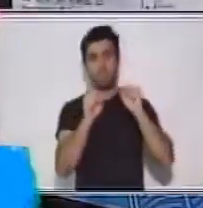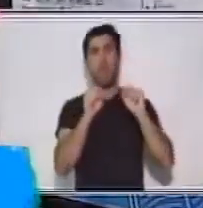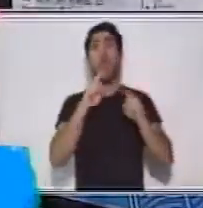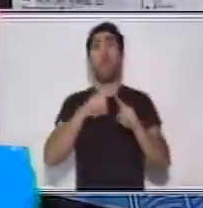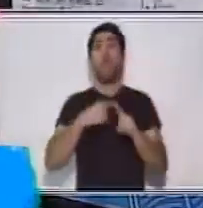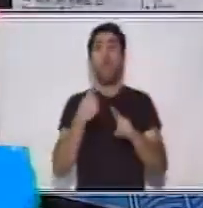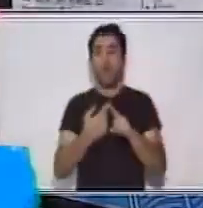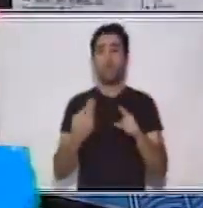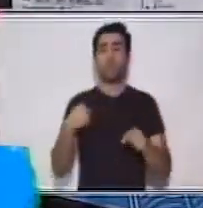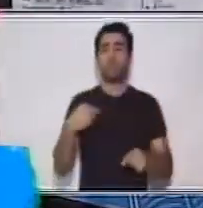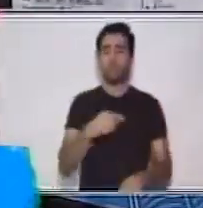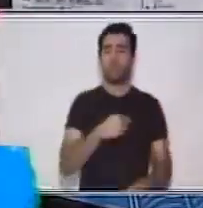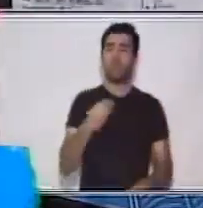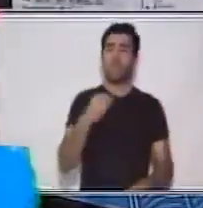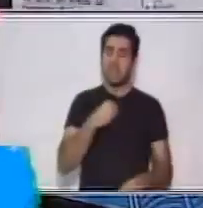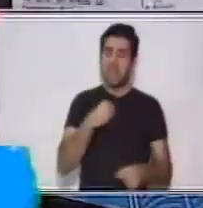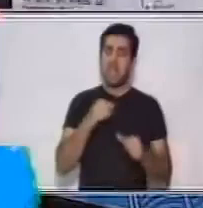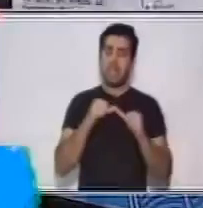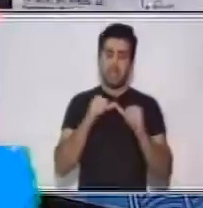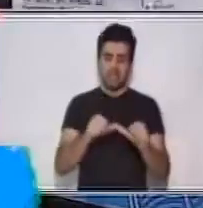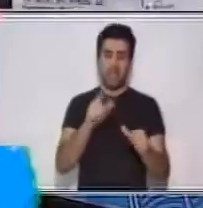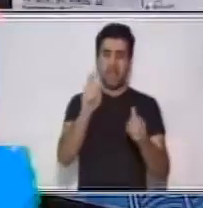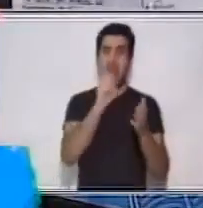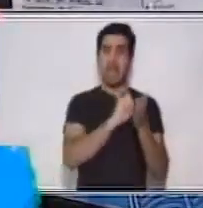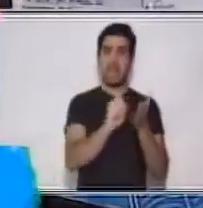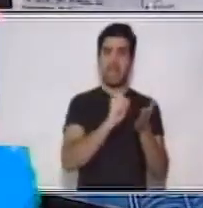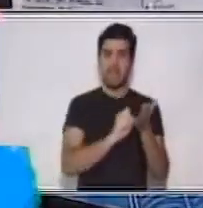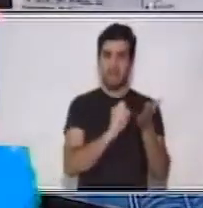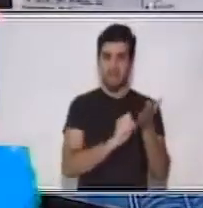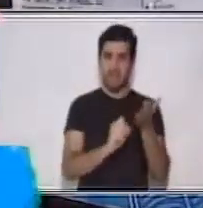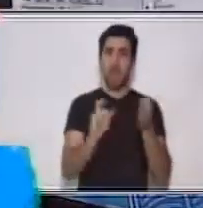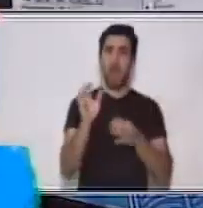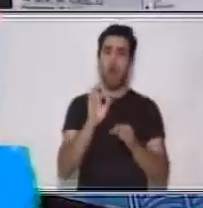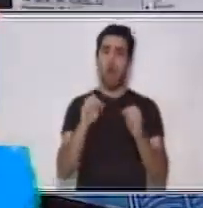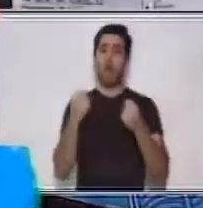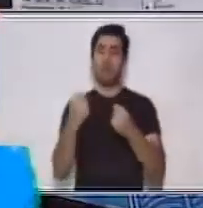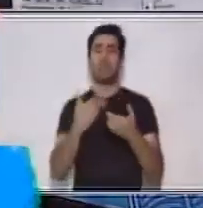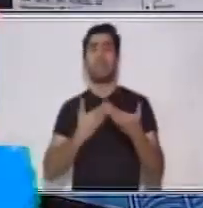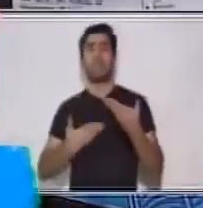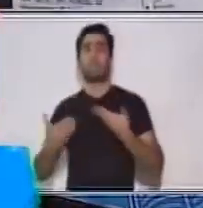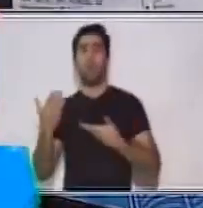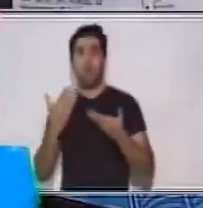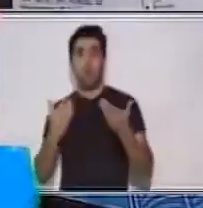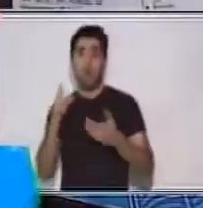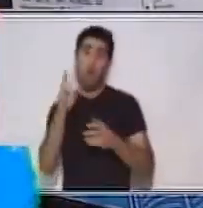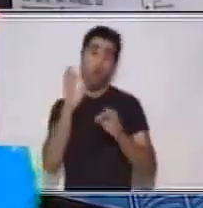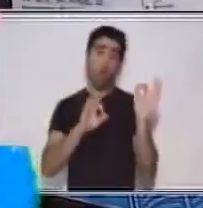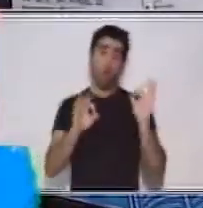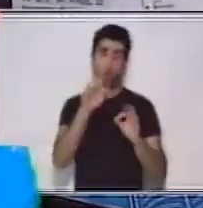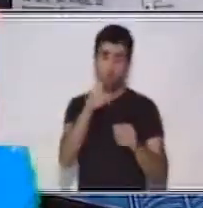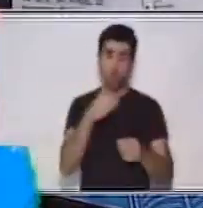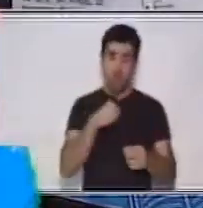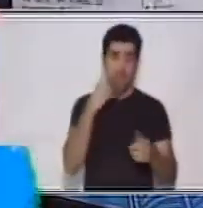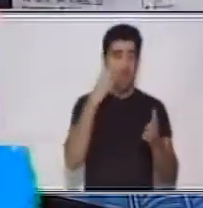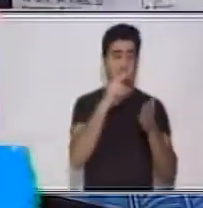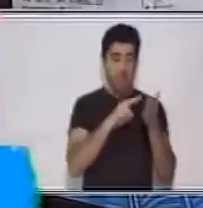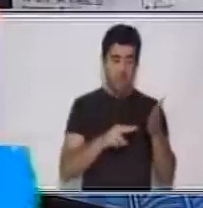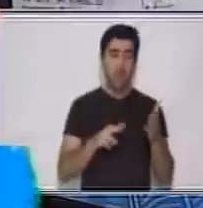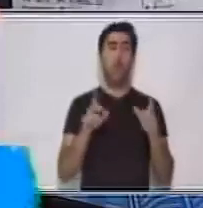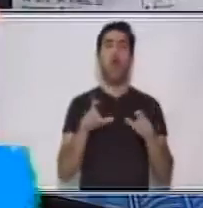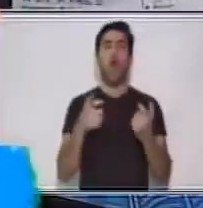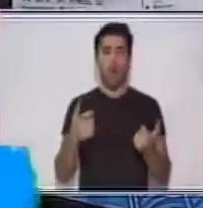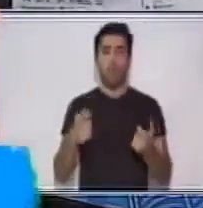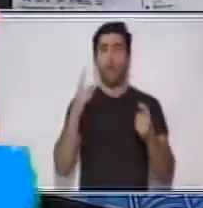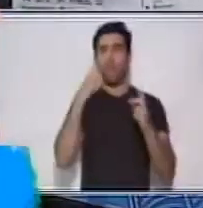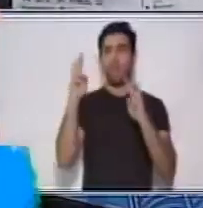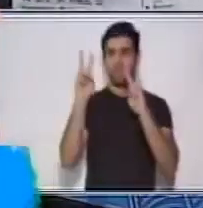queremos escribir o redactar un poema, o incluso si queremos leerlo, lo podemos analizar de esta manera. Pues